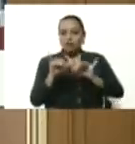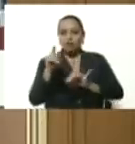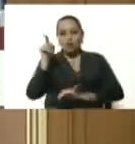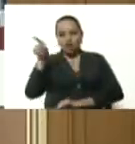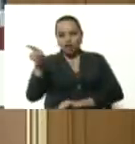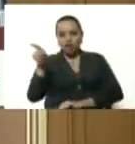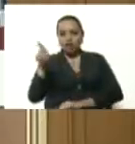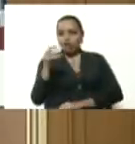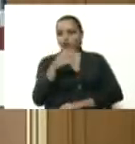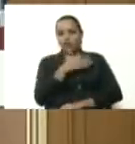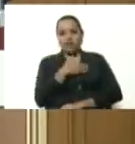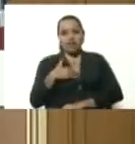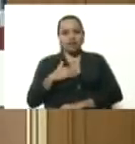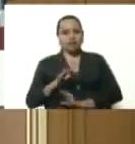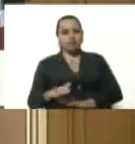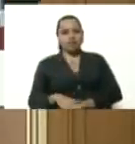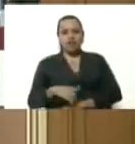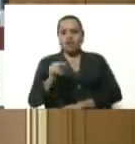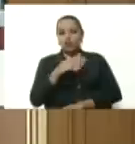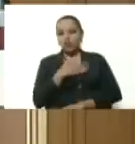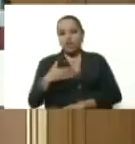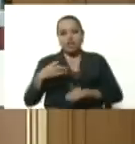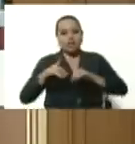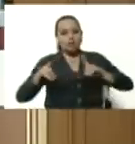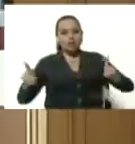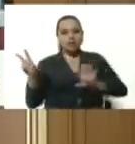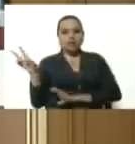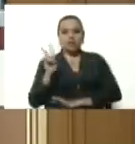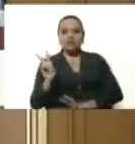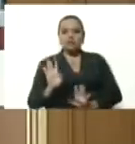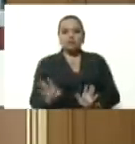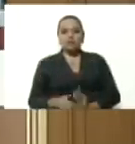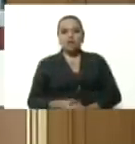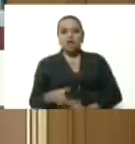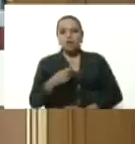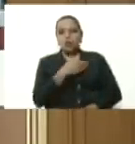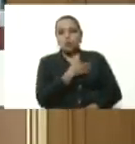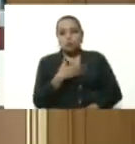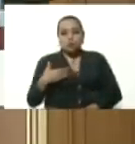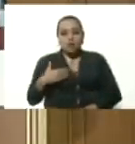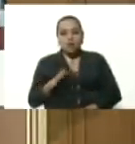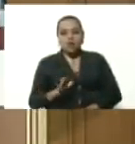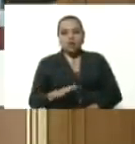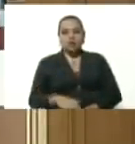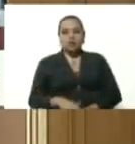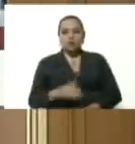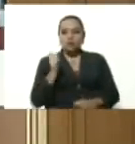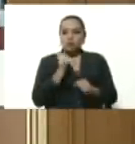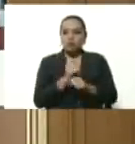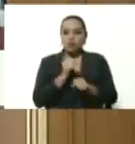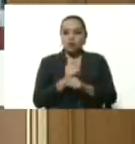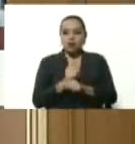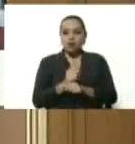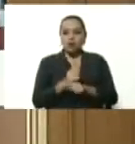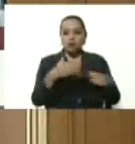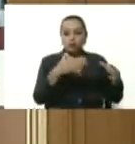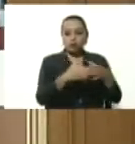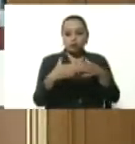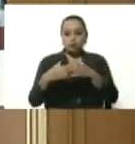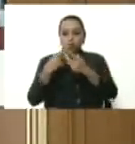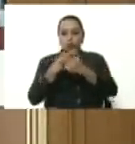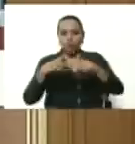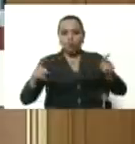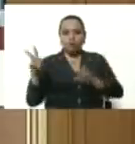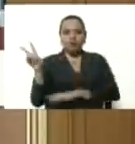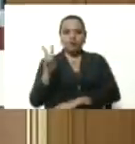ellos no quieren. Ellos no quieren democracia en Venezuela. Ellos no quieren funcionamiento de los poderes públicos en